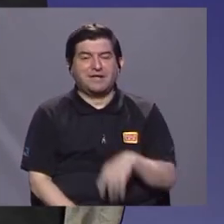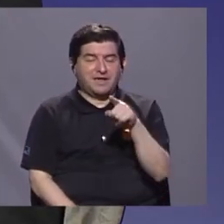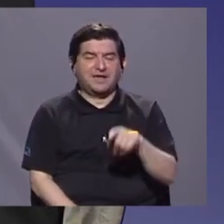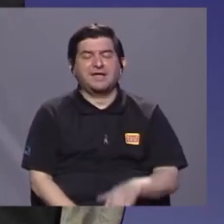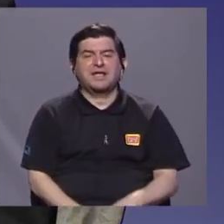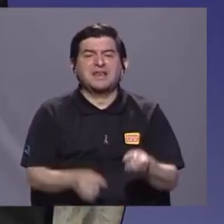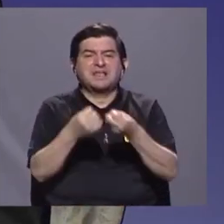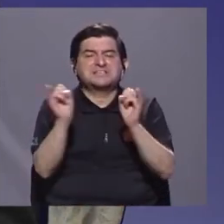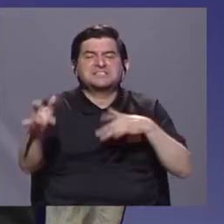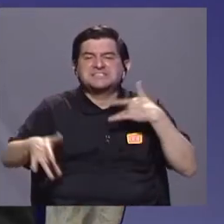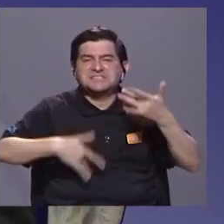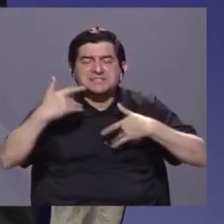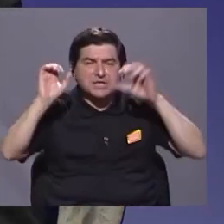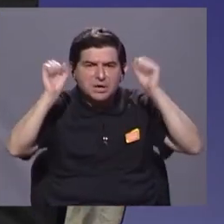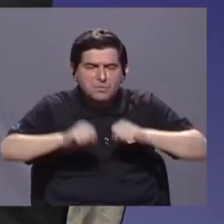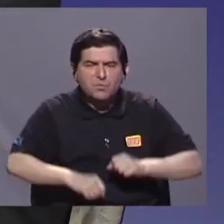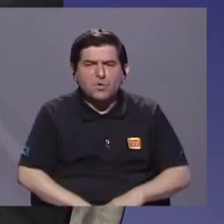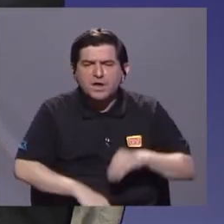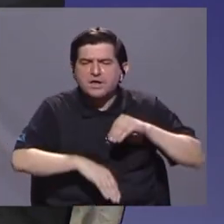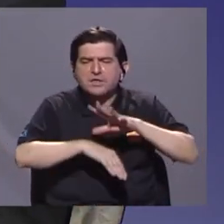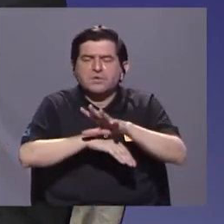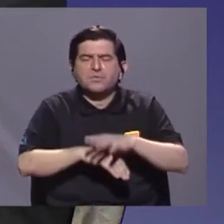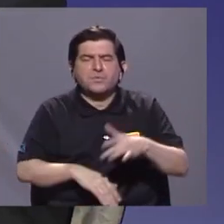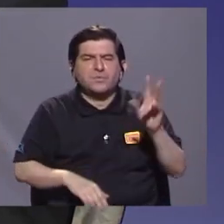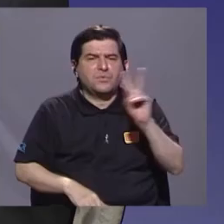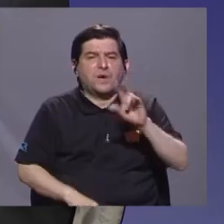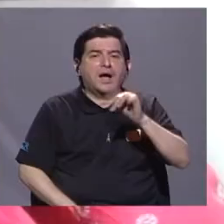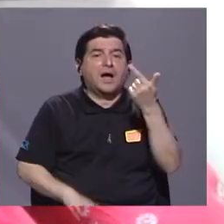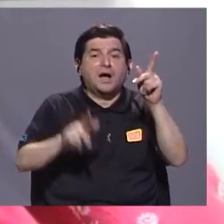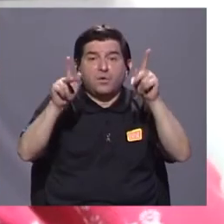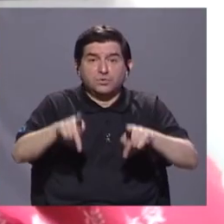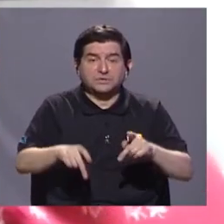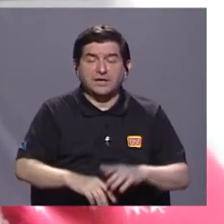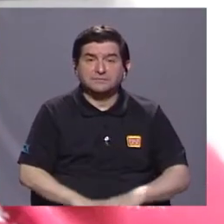podría transmitir el virus a otra persona